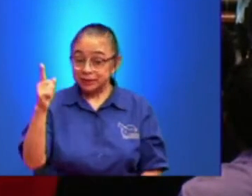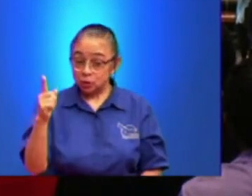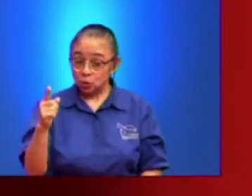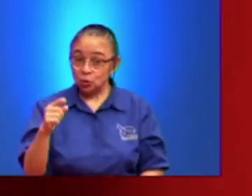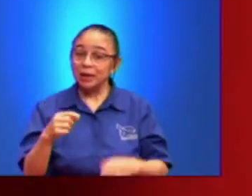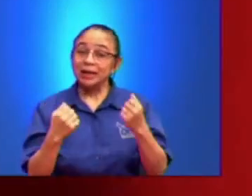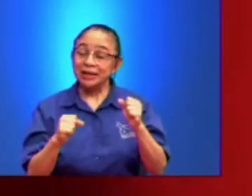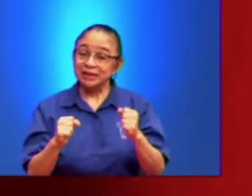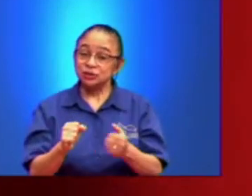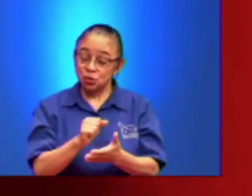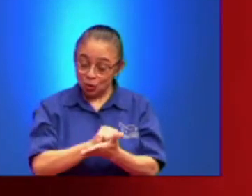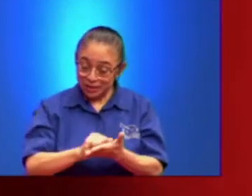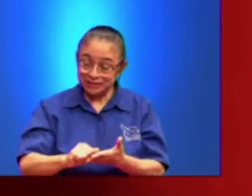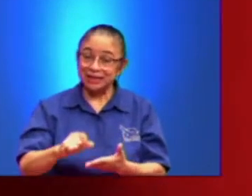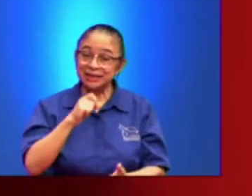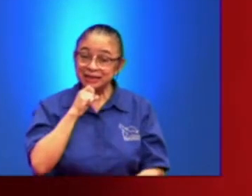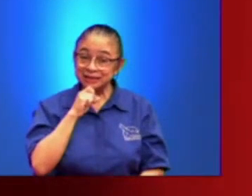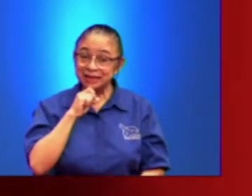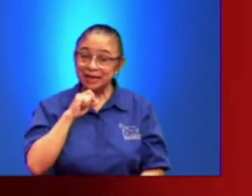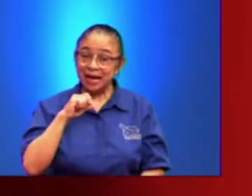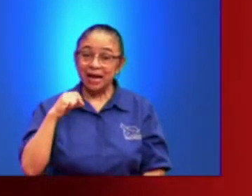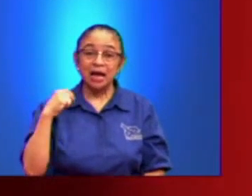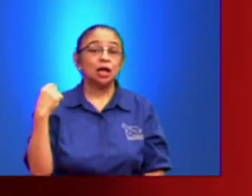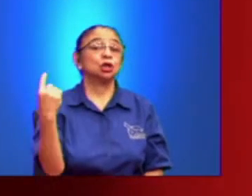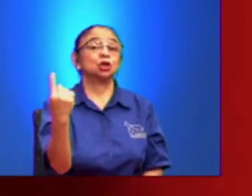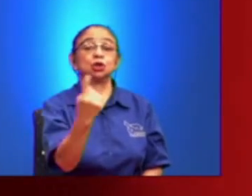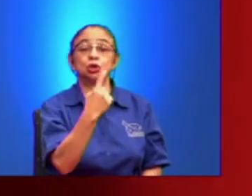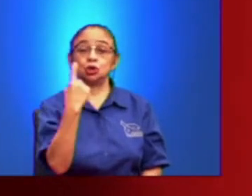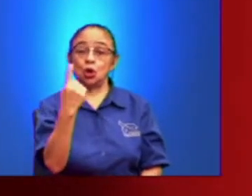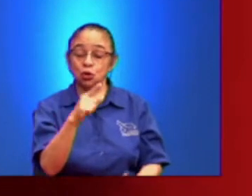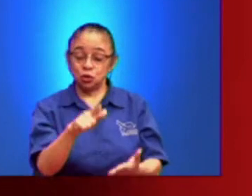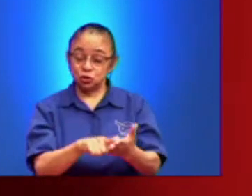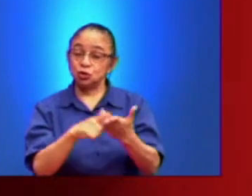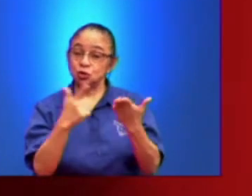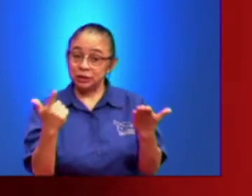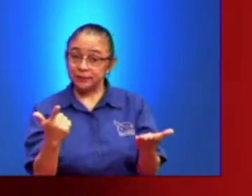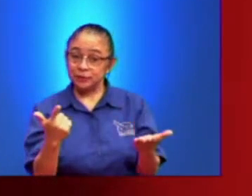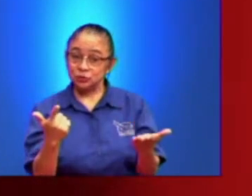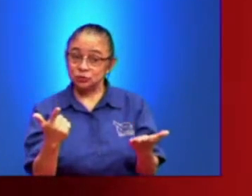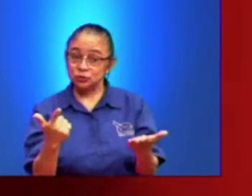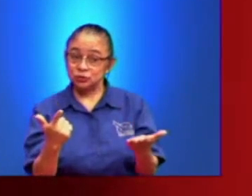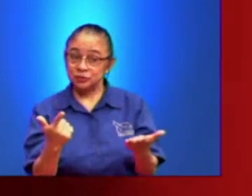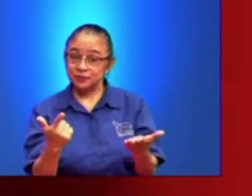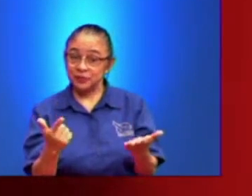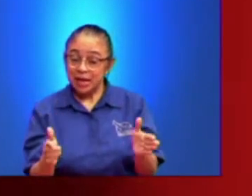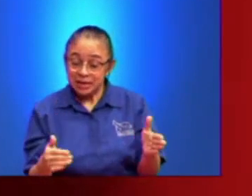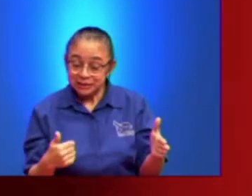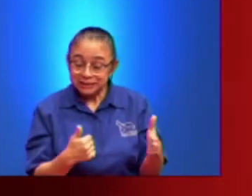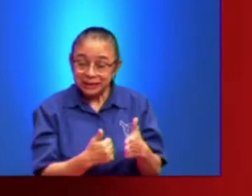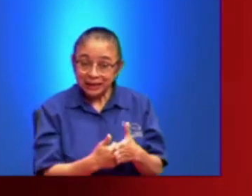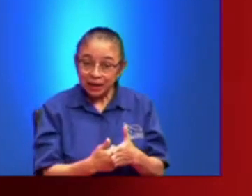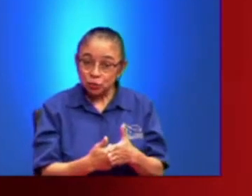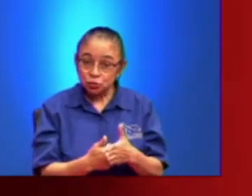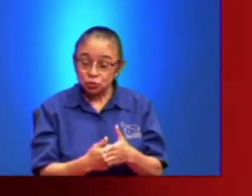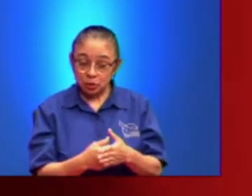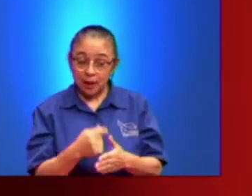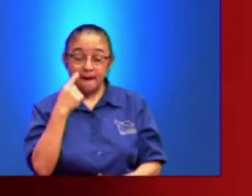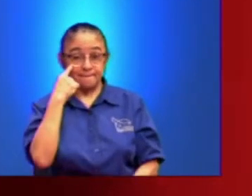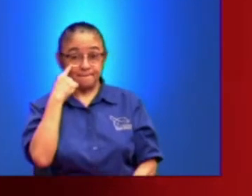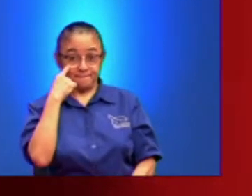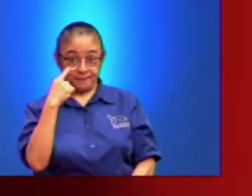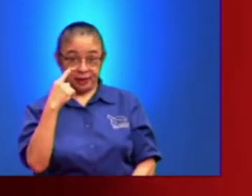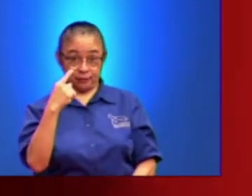cena y todos los libros conducentes que vendrían a ser mateo marcos lucas y juan nos damos cuenta